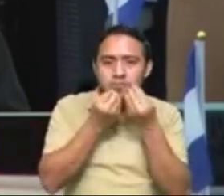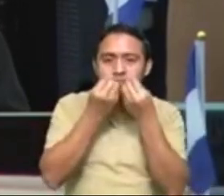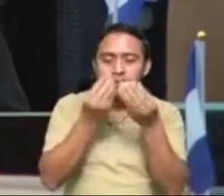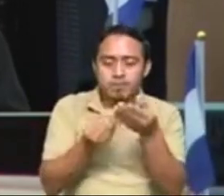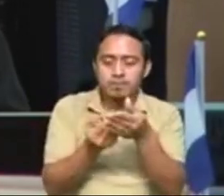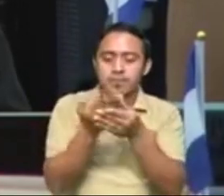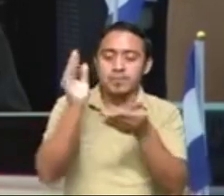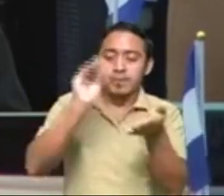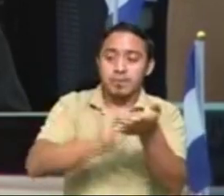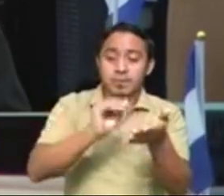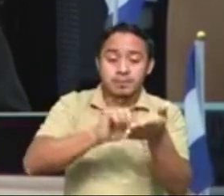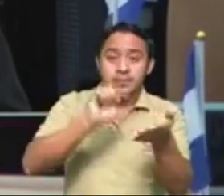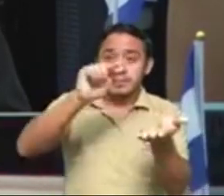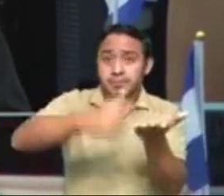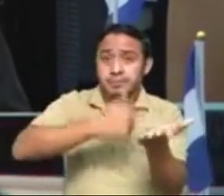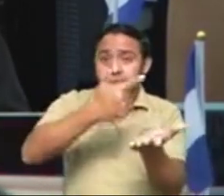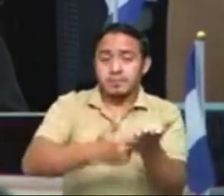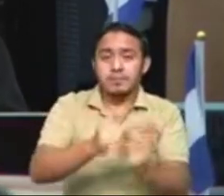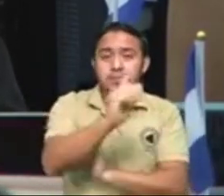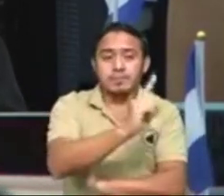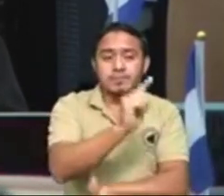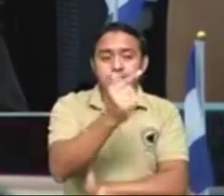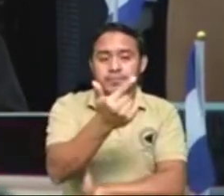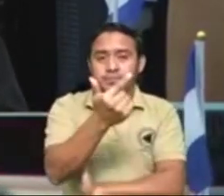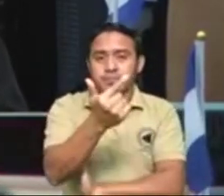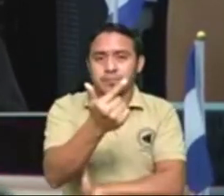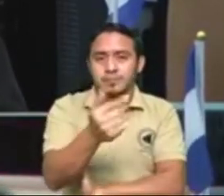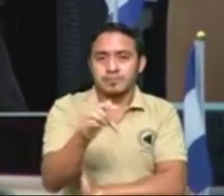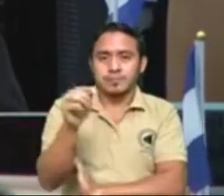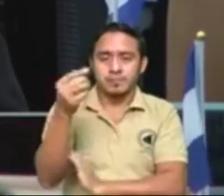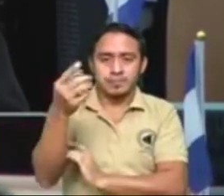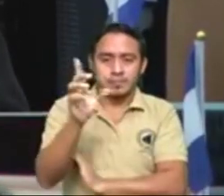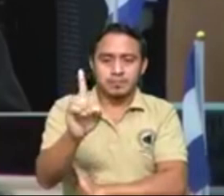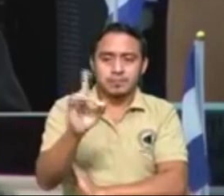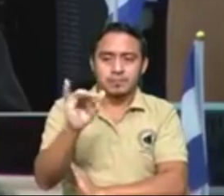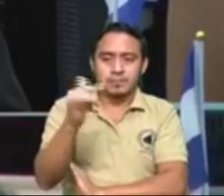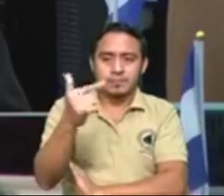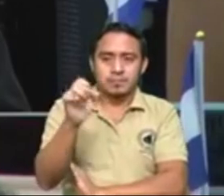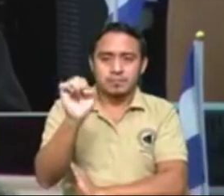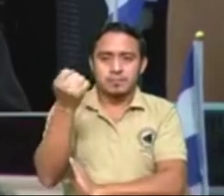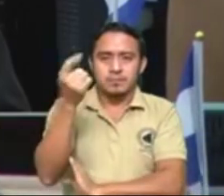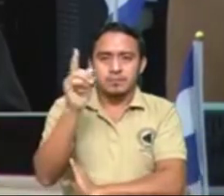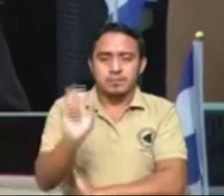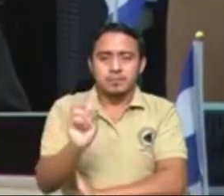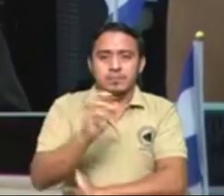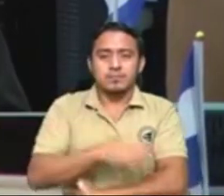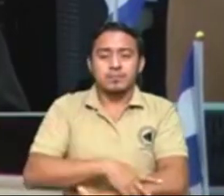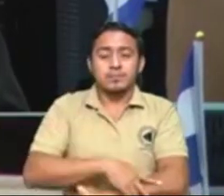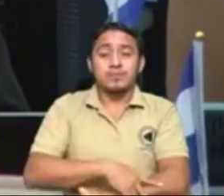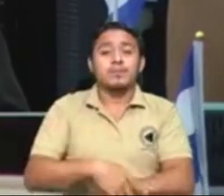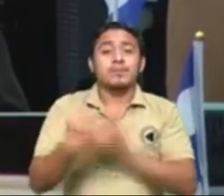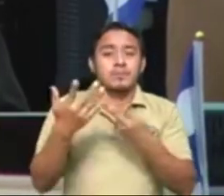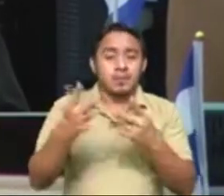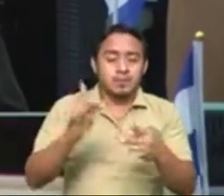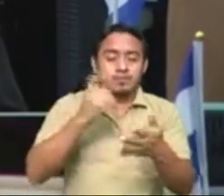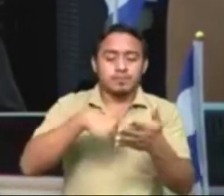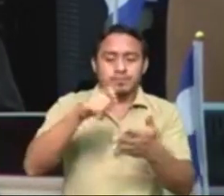Gaceta Diario Oficial 17 digestos jurídicos. Hemos